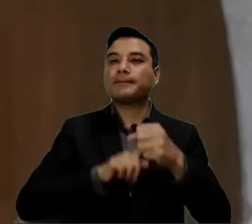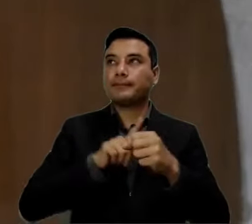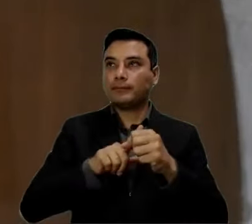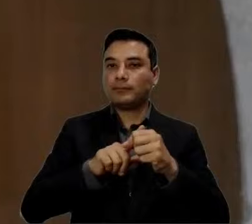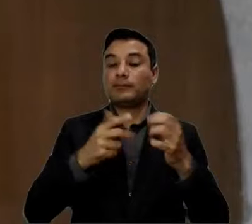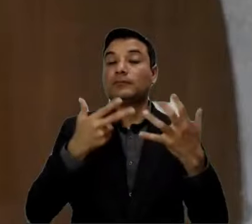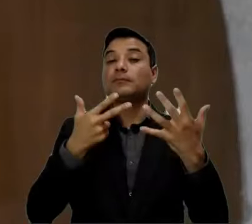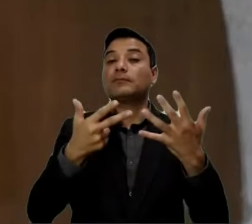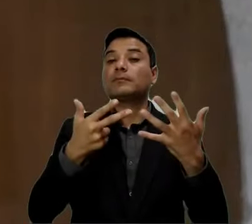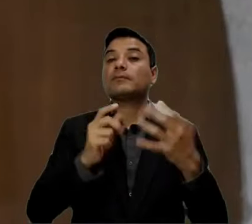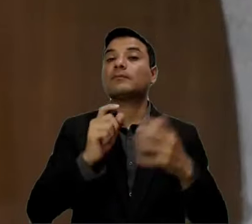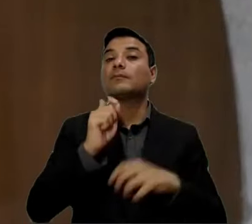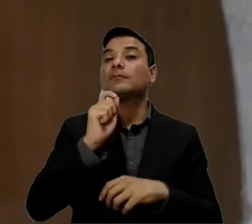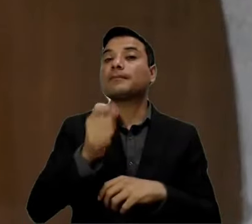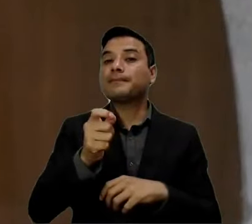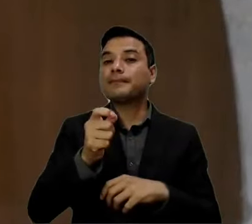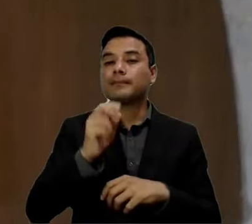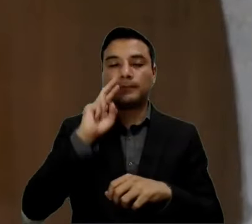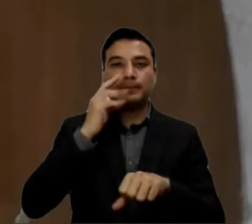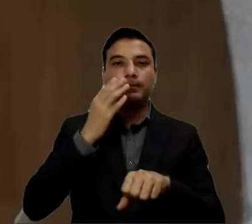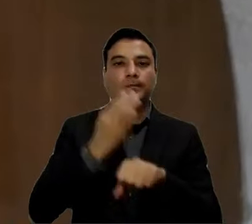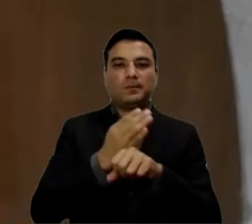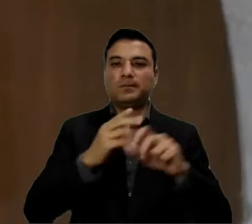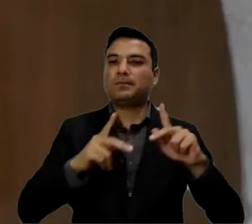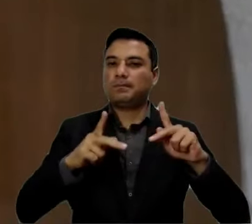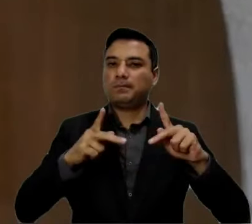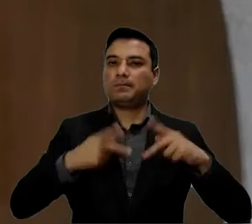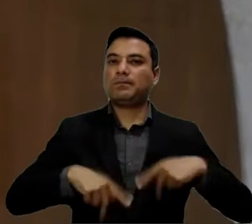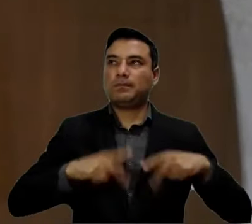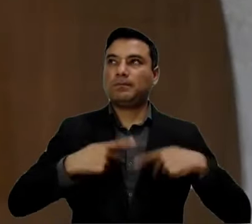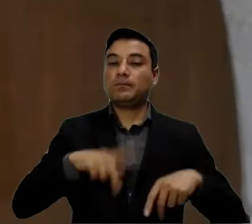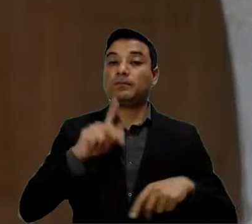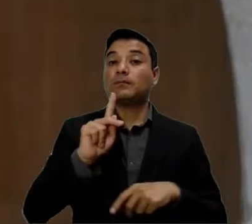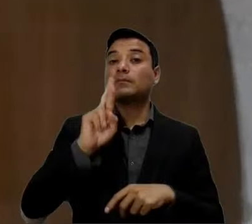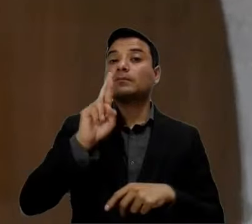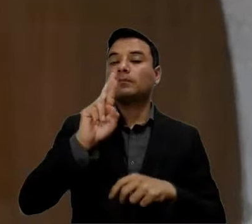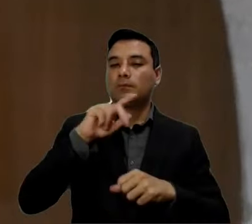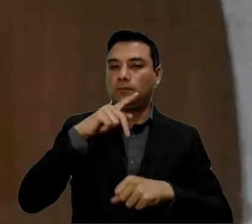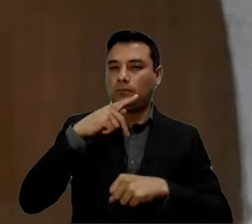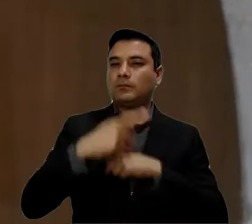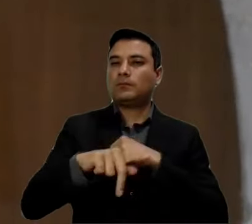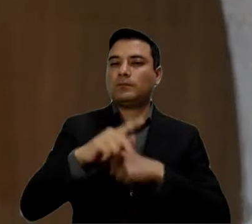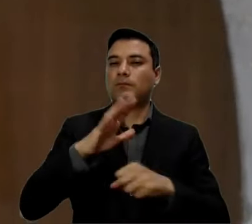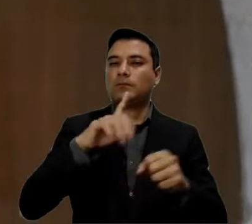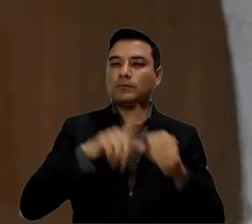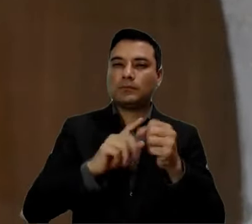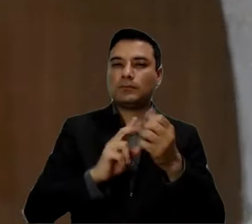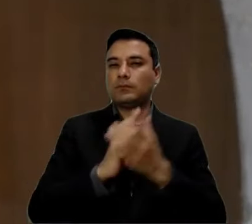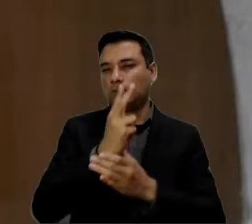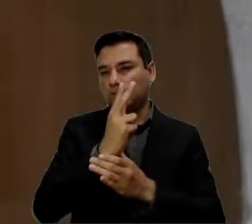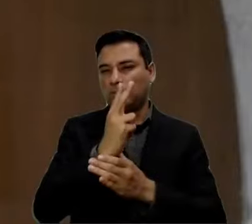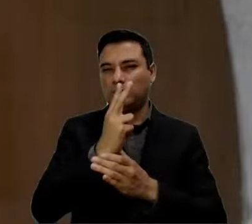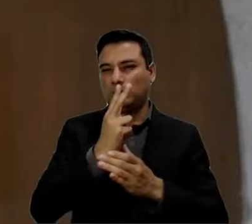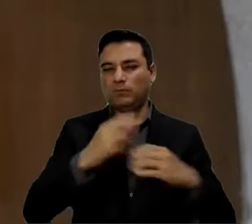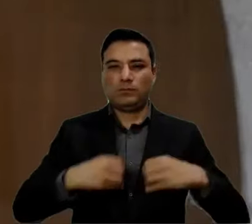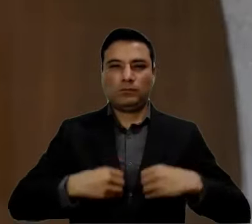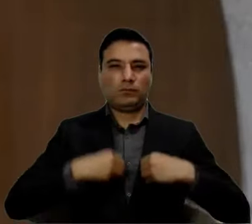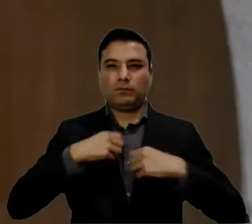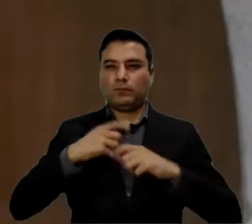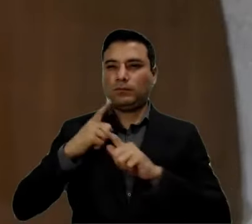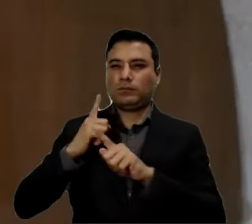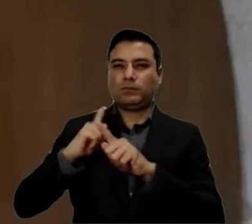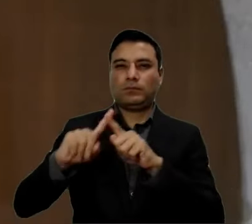octavo, de la responsabilidad civil por el daño y deterioro de la biodiversidad y la regulación de